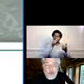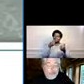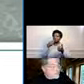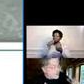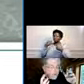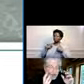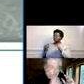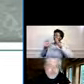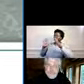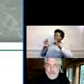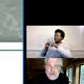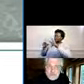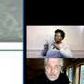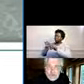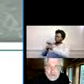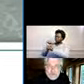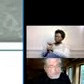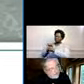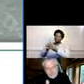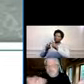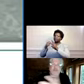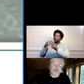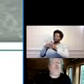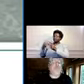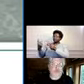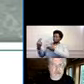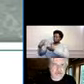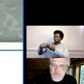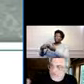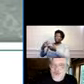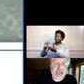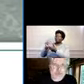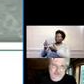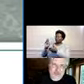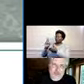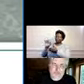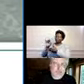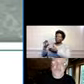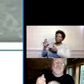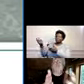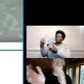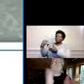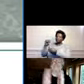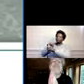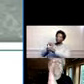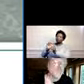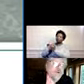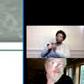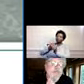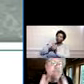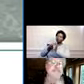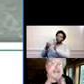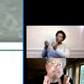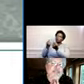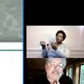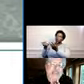vez de solamente, oye, tenemos un lugar excelente para trabajar, tenemos un bonus, un pago extra por empezar a trabajar. Venga y le mostraremos